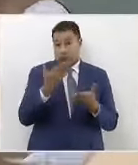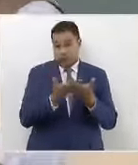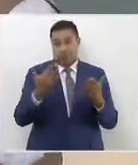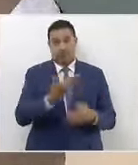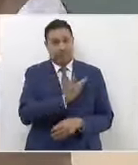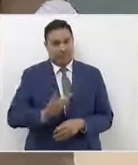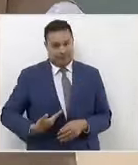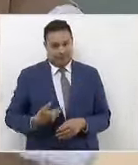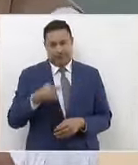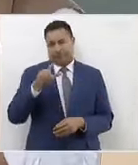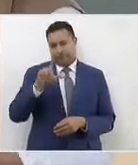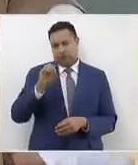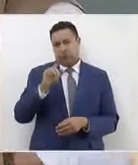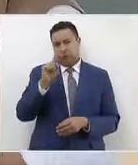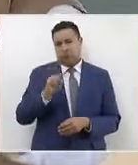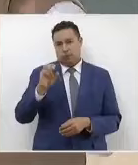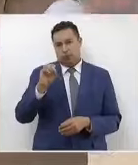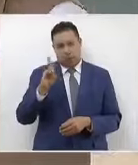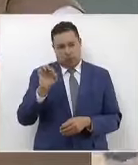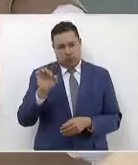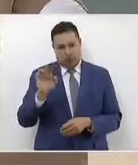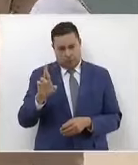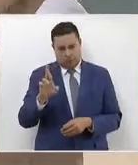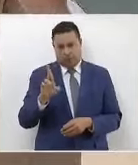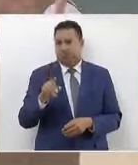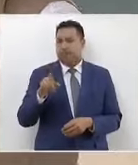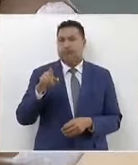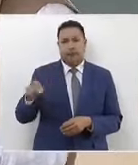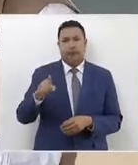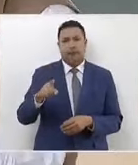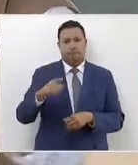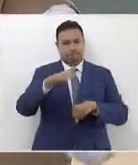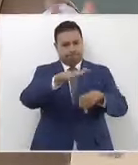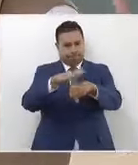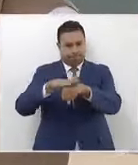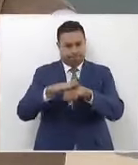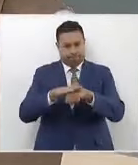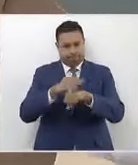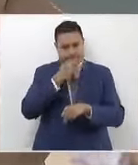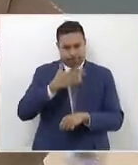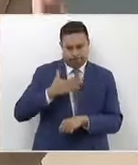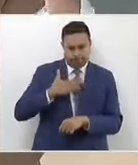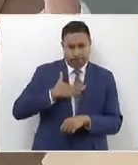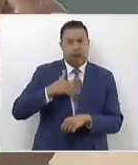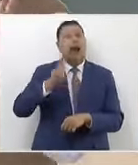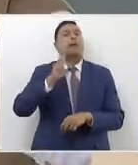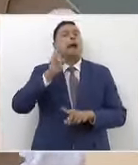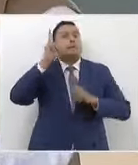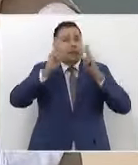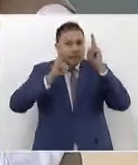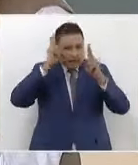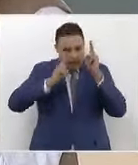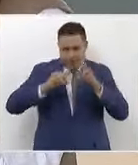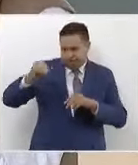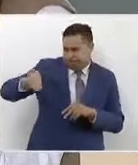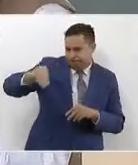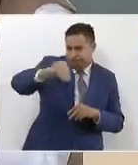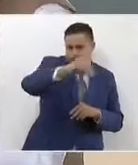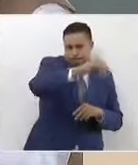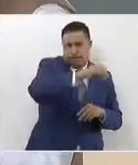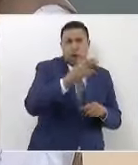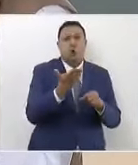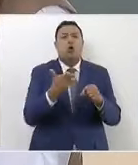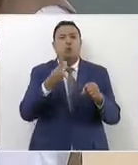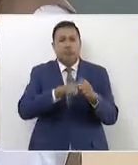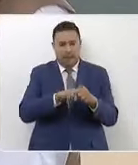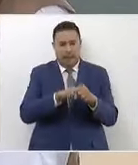antes de la pandemia, en 2019, nos convocó y fuimos con él a un recorrido por todos los hospitales del programa